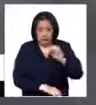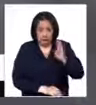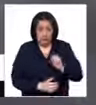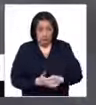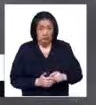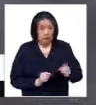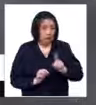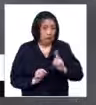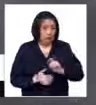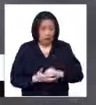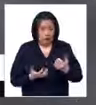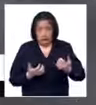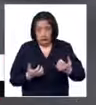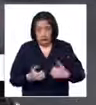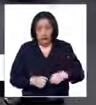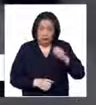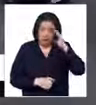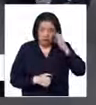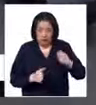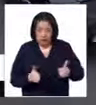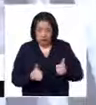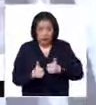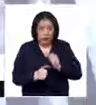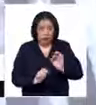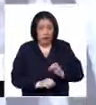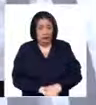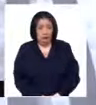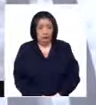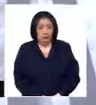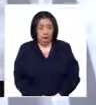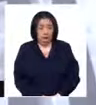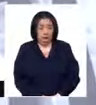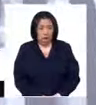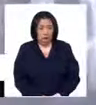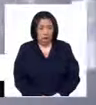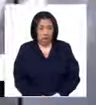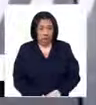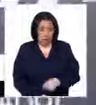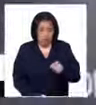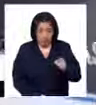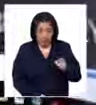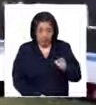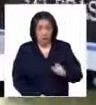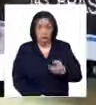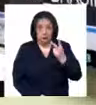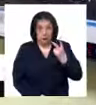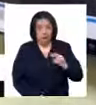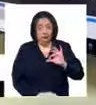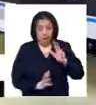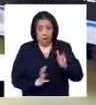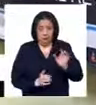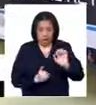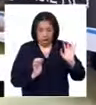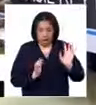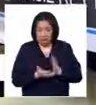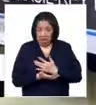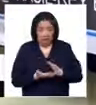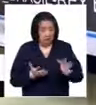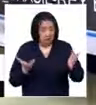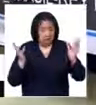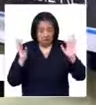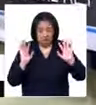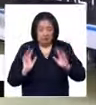fin de impedir el avance de los efectivos policiales. Esto resalta que verdaderamente se trata de dos delincuentes que sin ningún